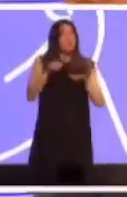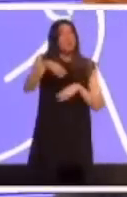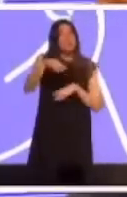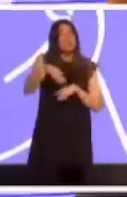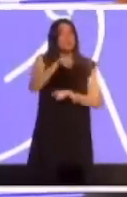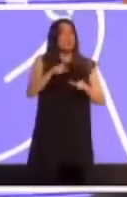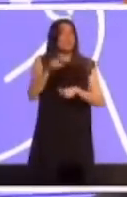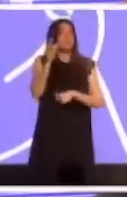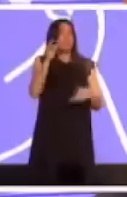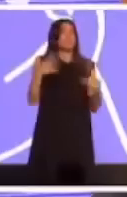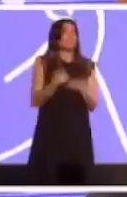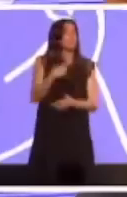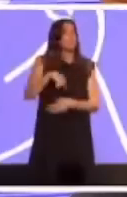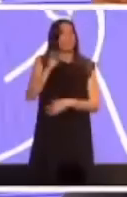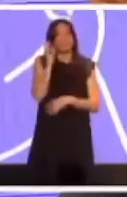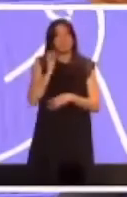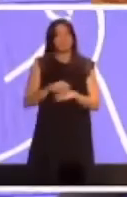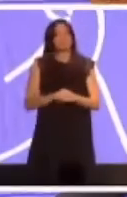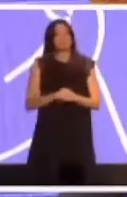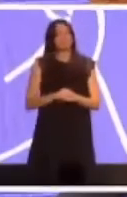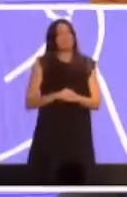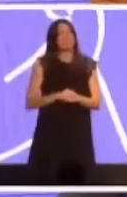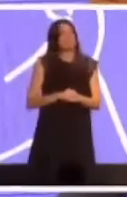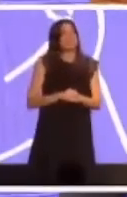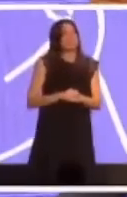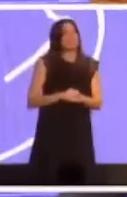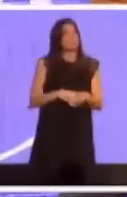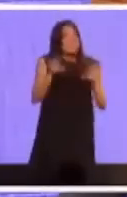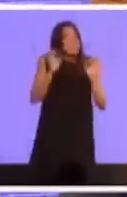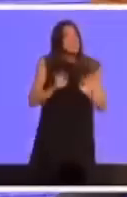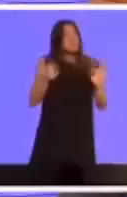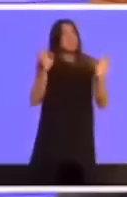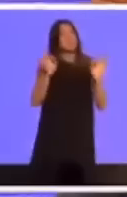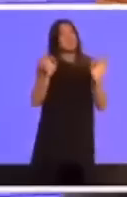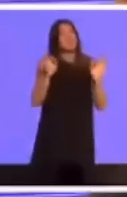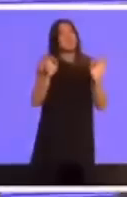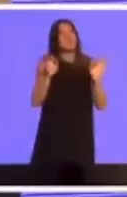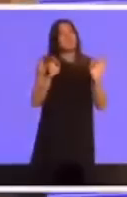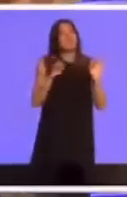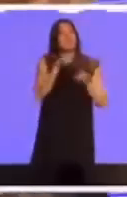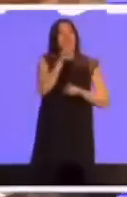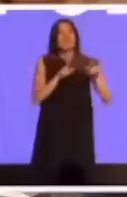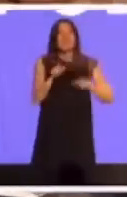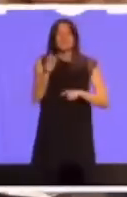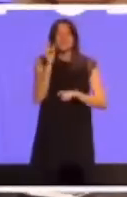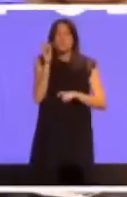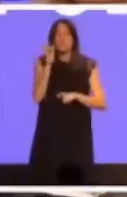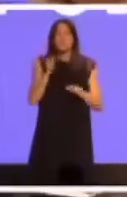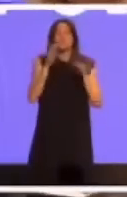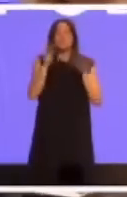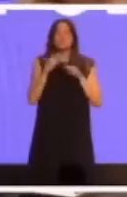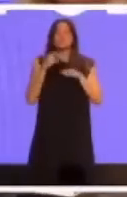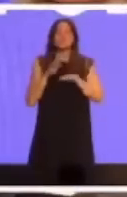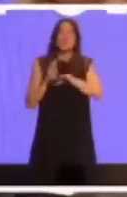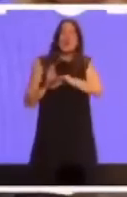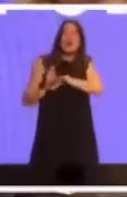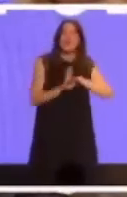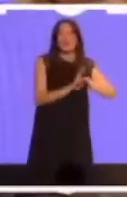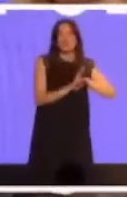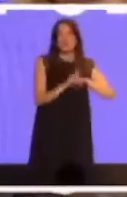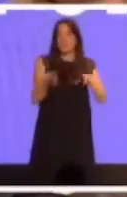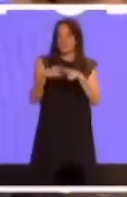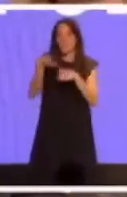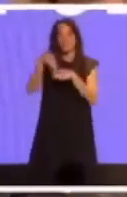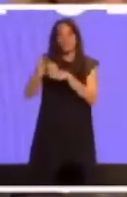mujeres de todas las mujeres especialmente de aquellas que siempre han estado en los márgenes de la sociedad